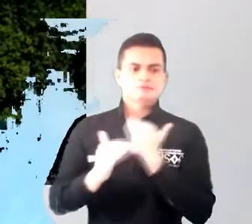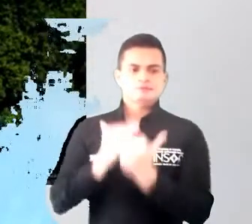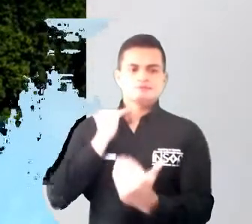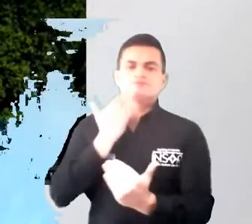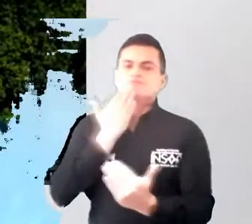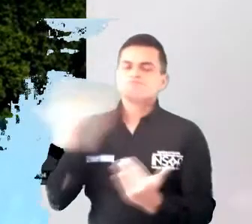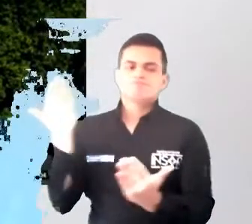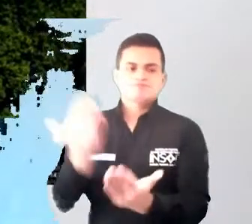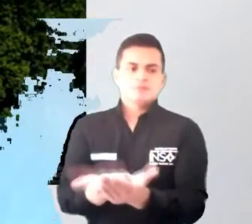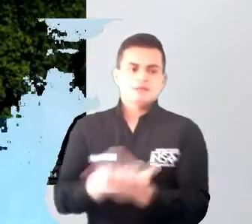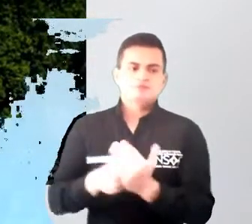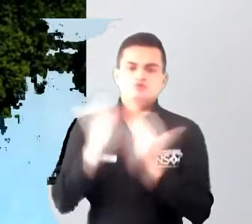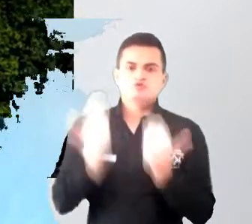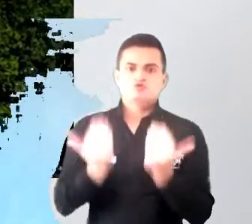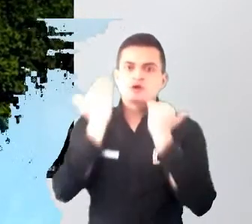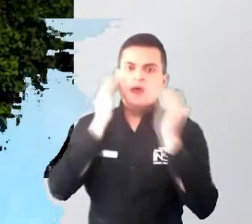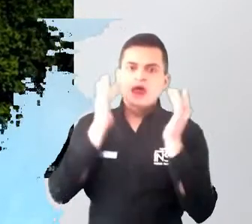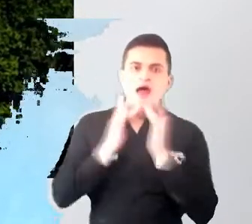esta presentación